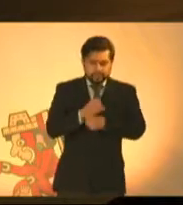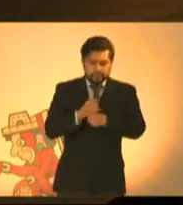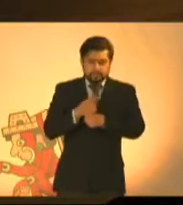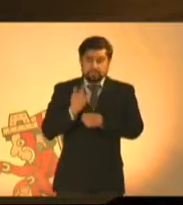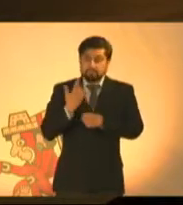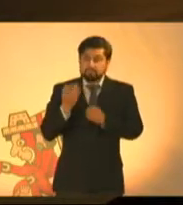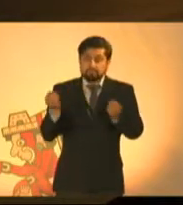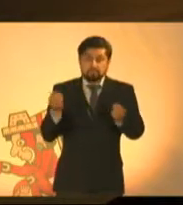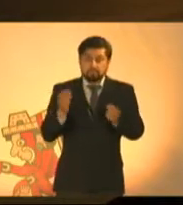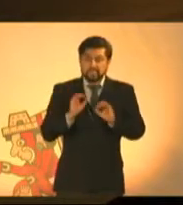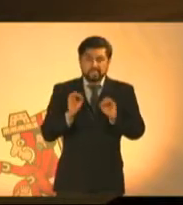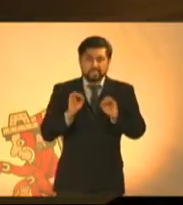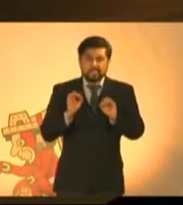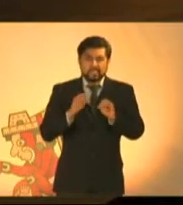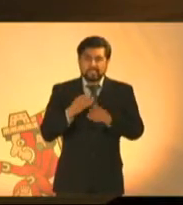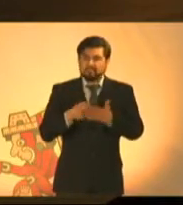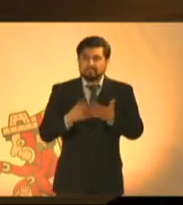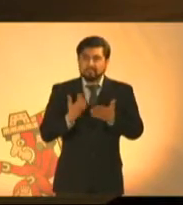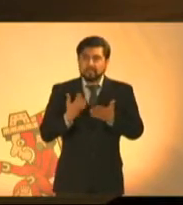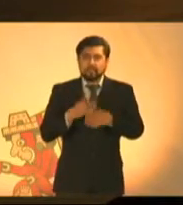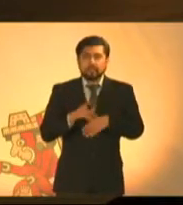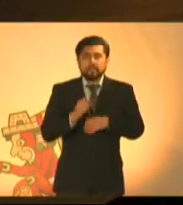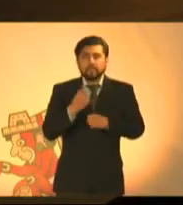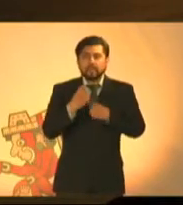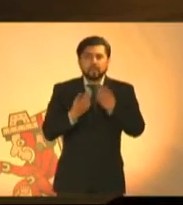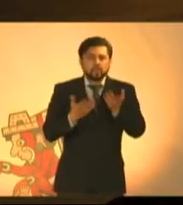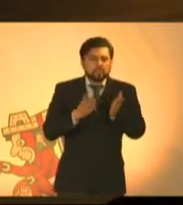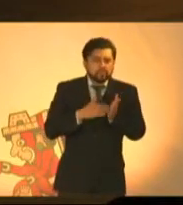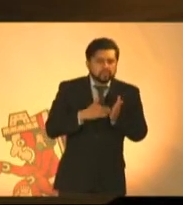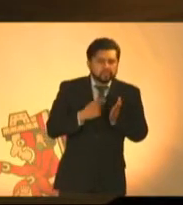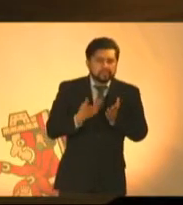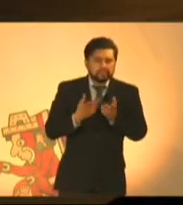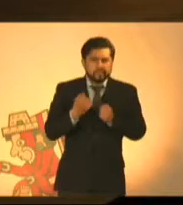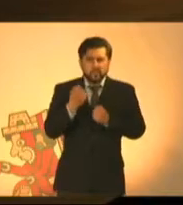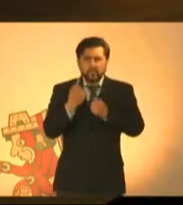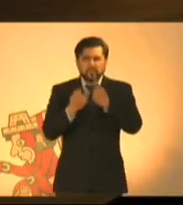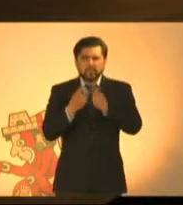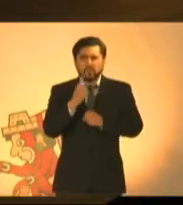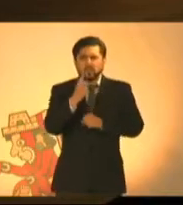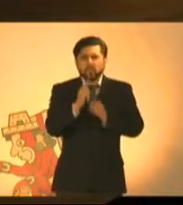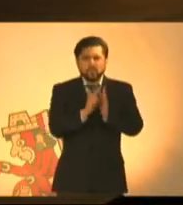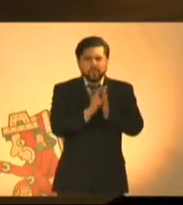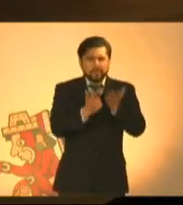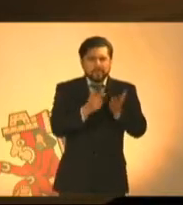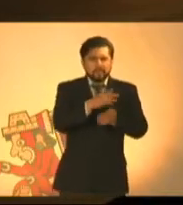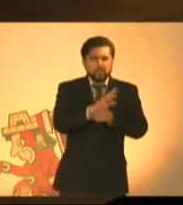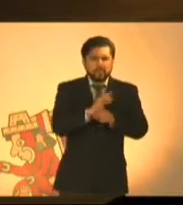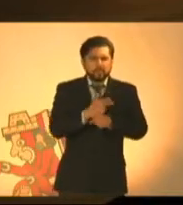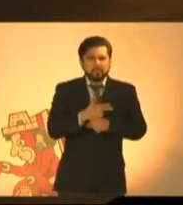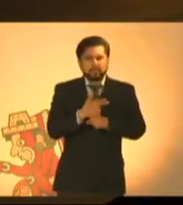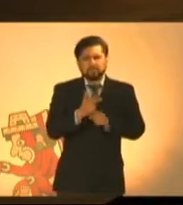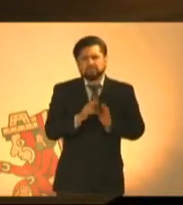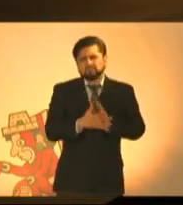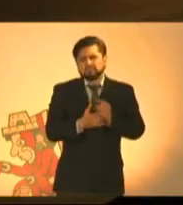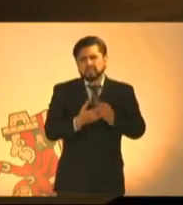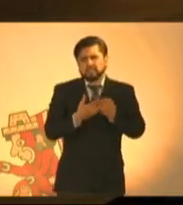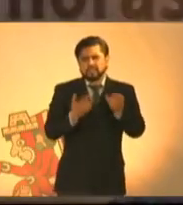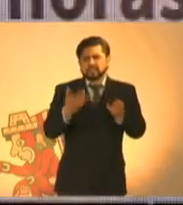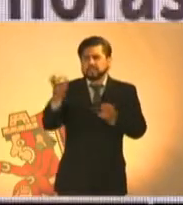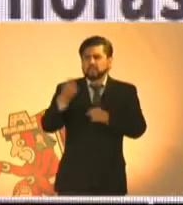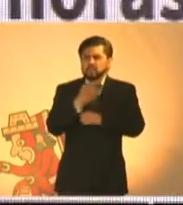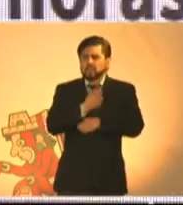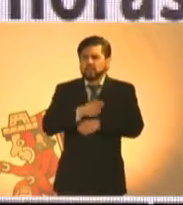prácticamente nada referencias pero vagas un libro malo de historia resumida editado en